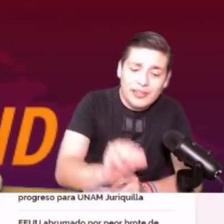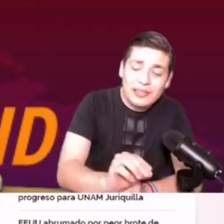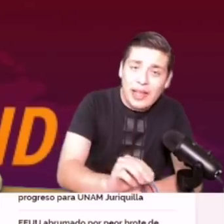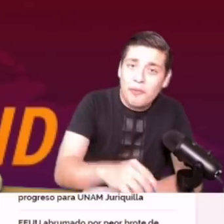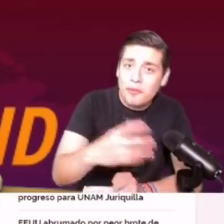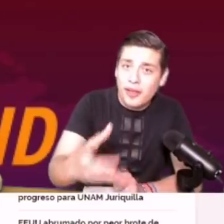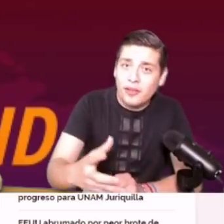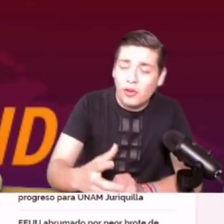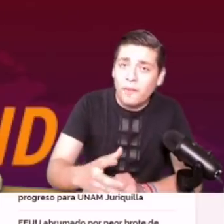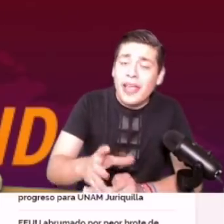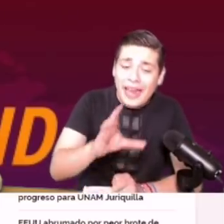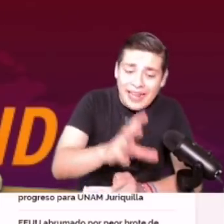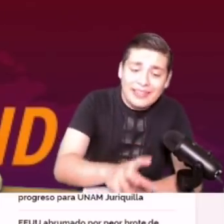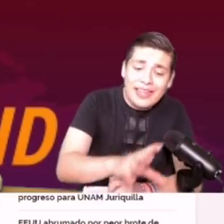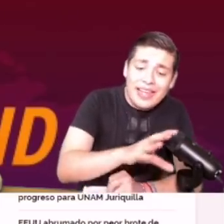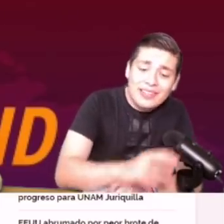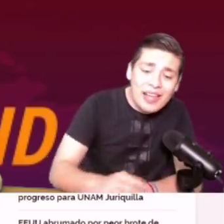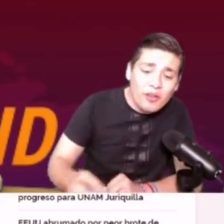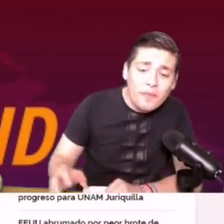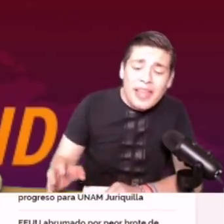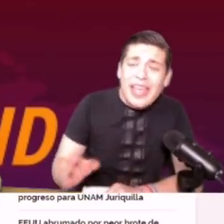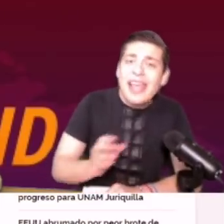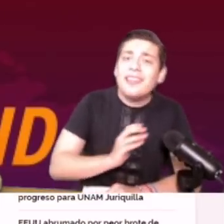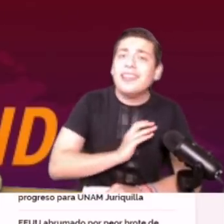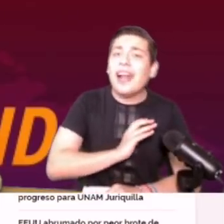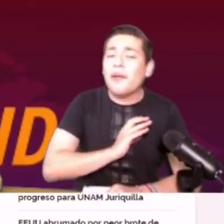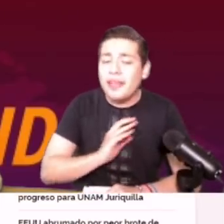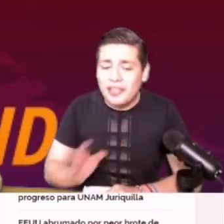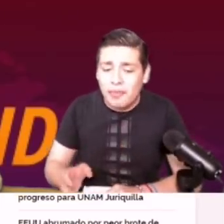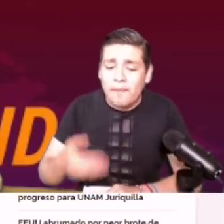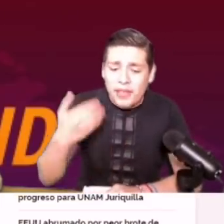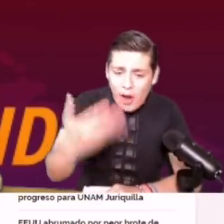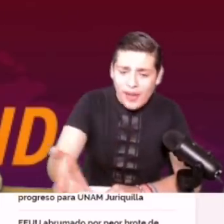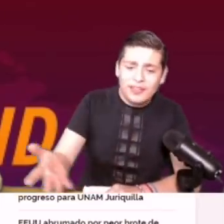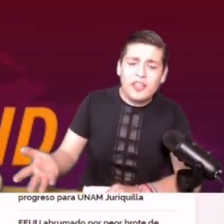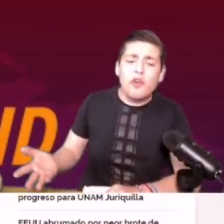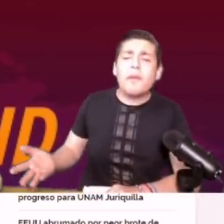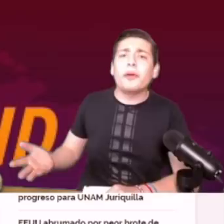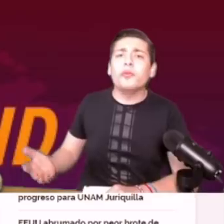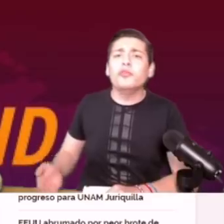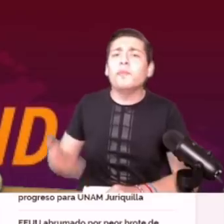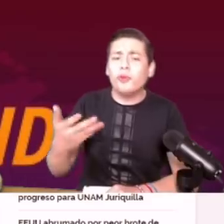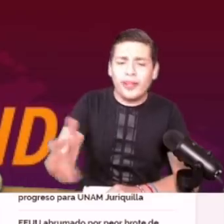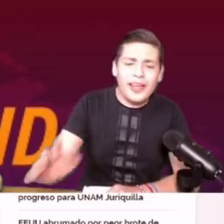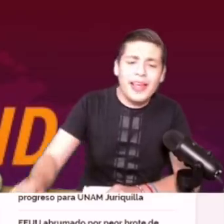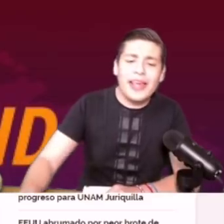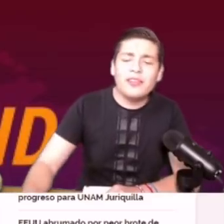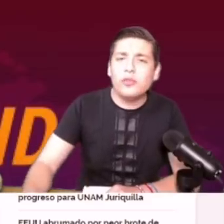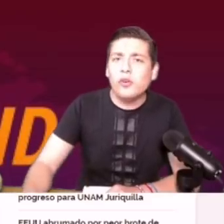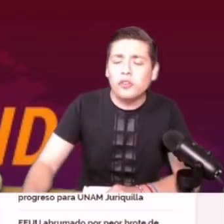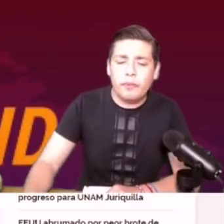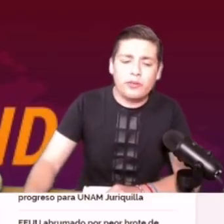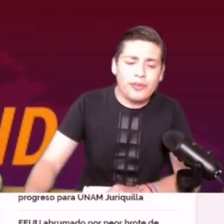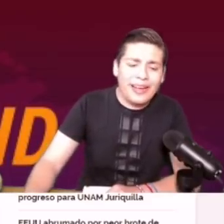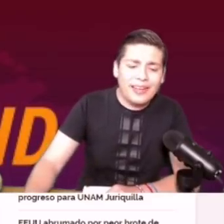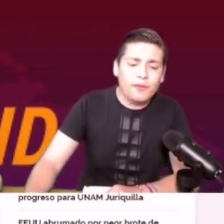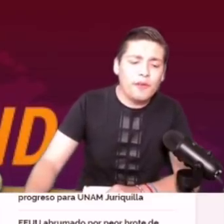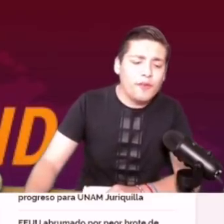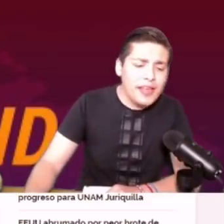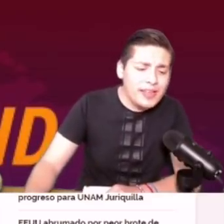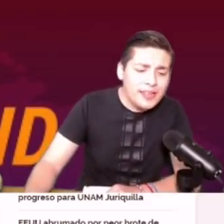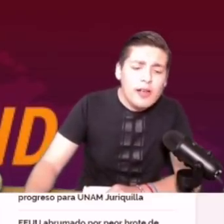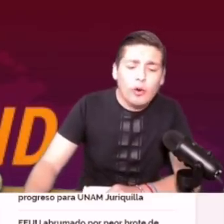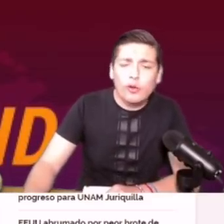situación que se está viviendo en ese estado es gravísima. Y ahora sí yo me pregunto por qué estos